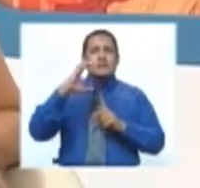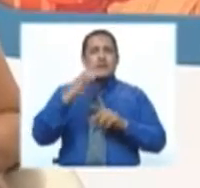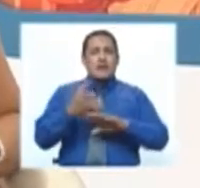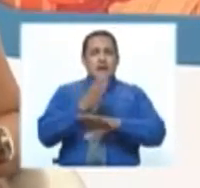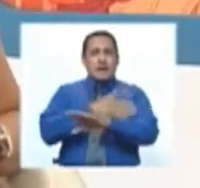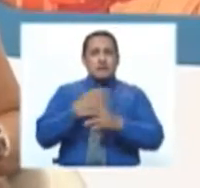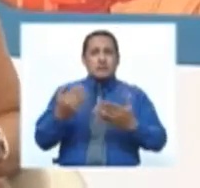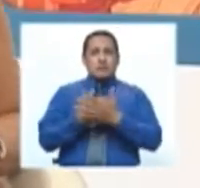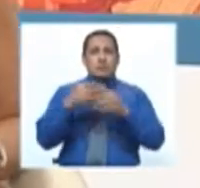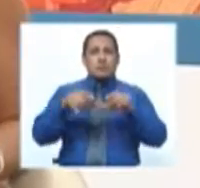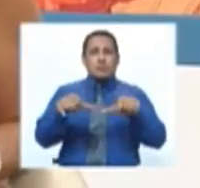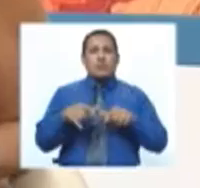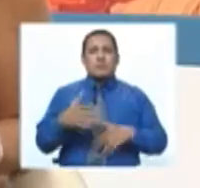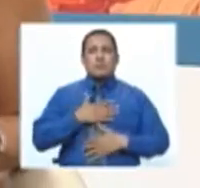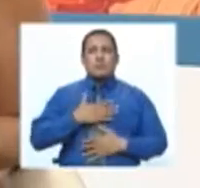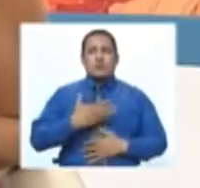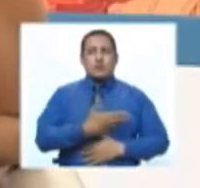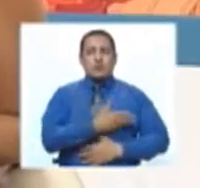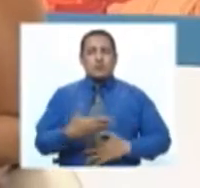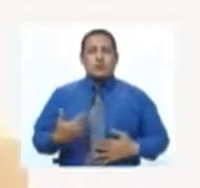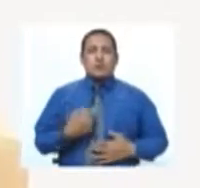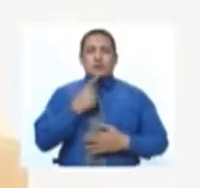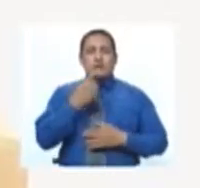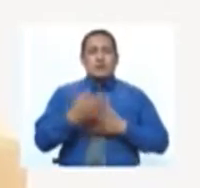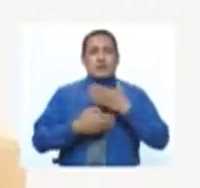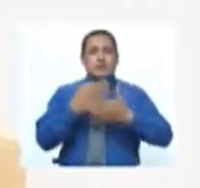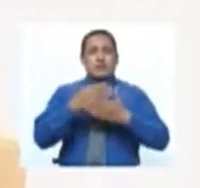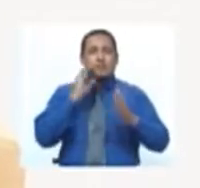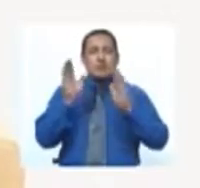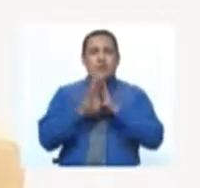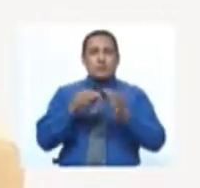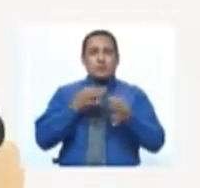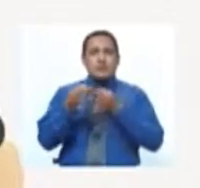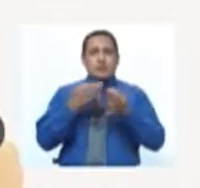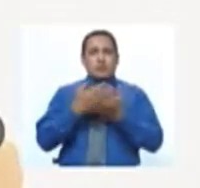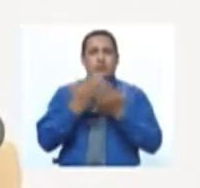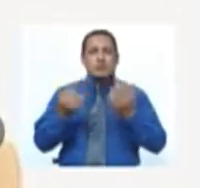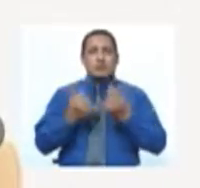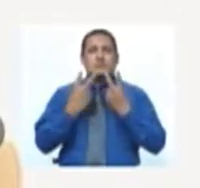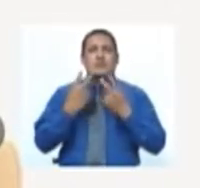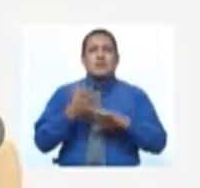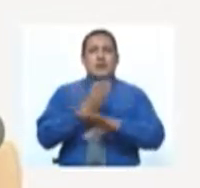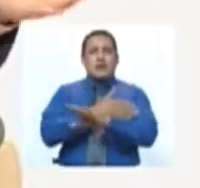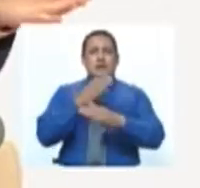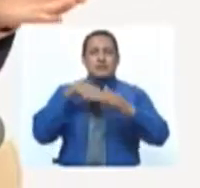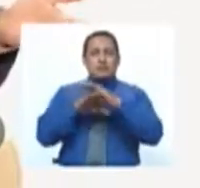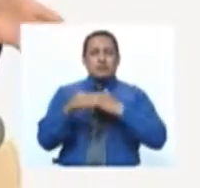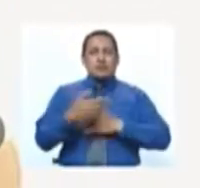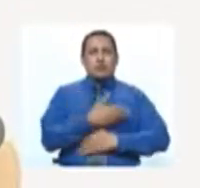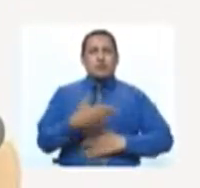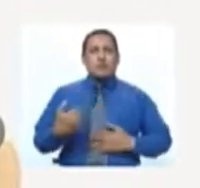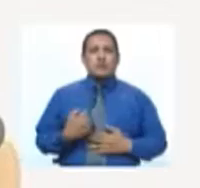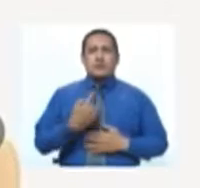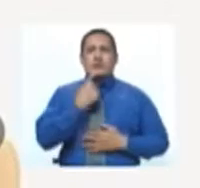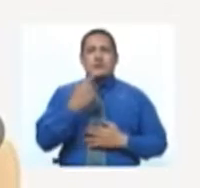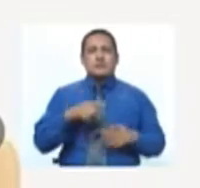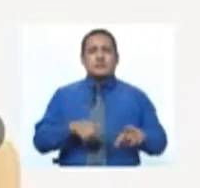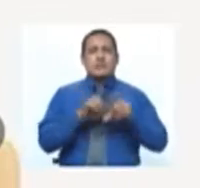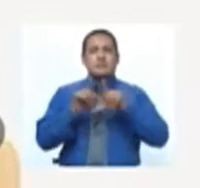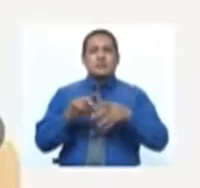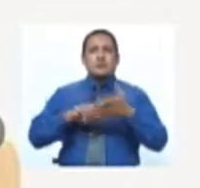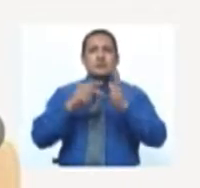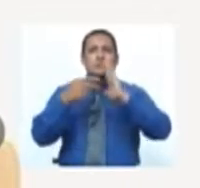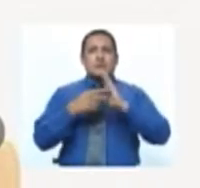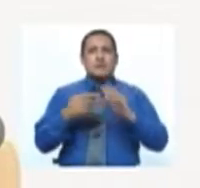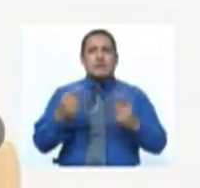que también pues es un bien del Estado, ¿no? Sí, vamos a ponerle un ejemplo a esta situación, que dentro del Estado hay también